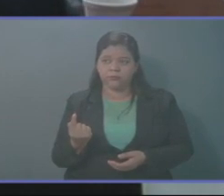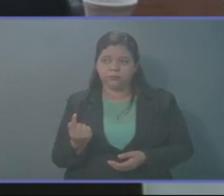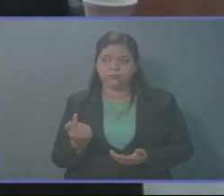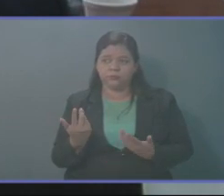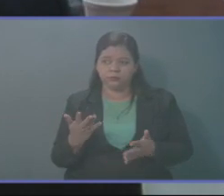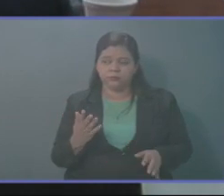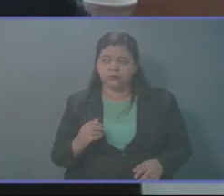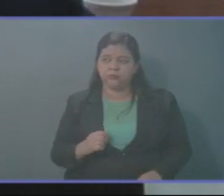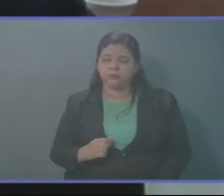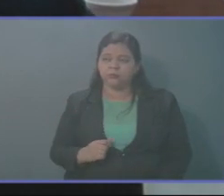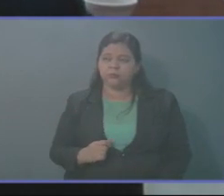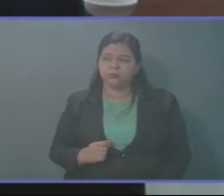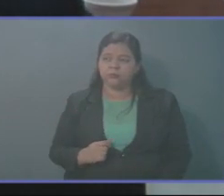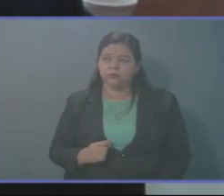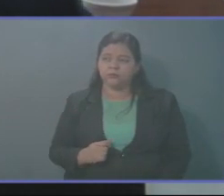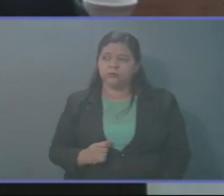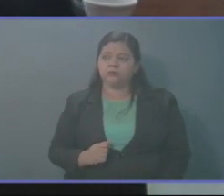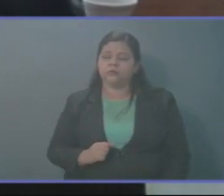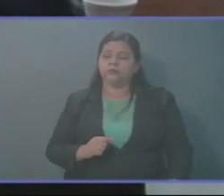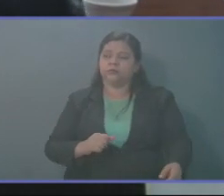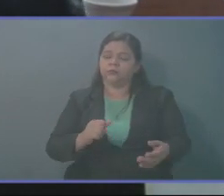detuvieron su labor